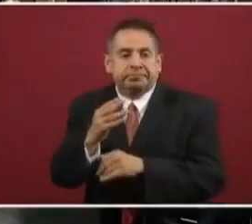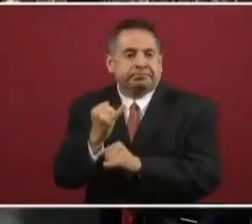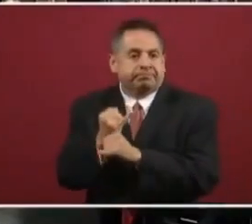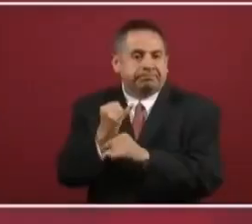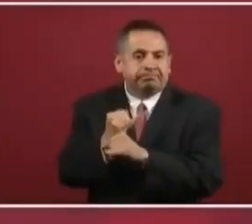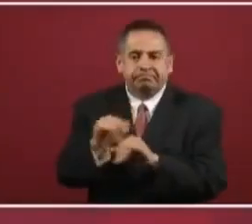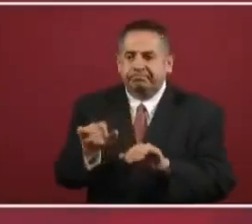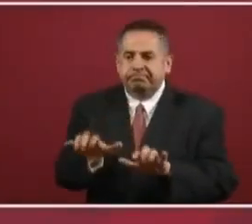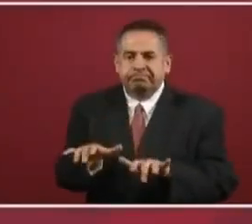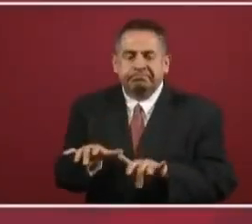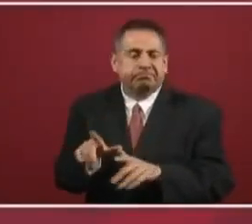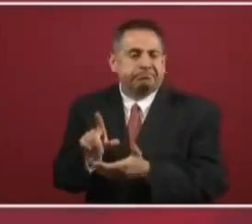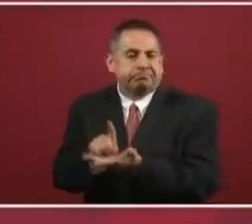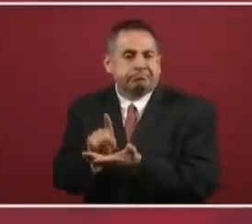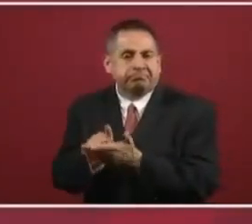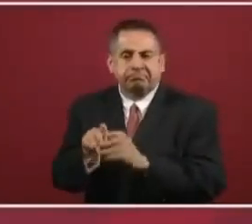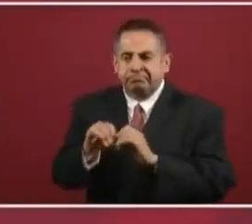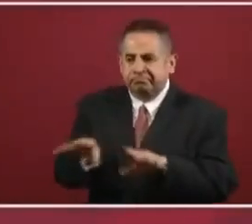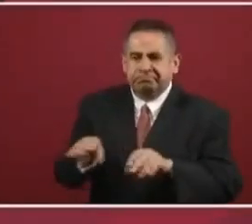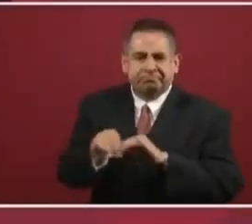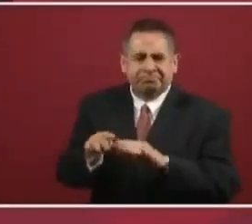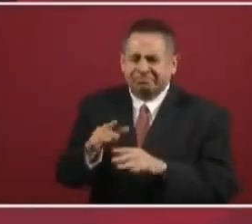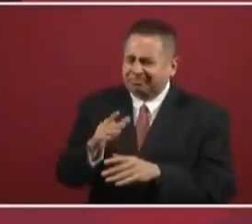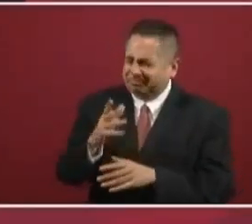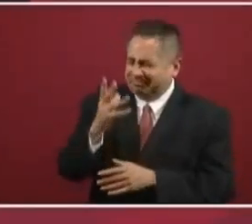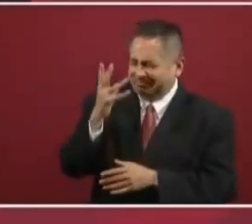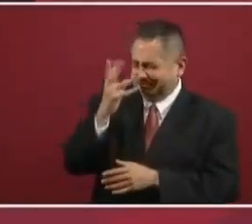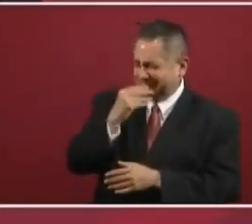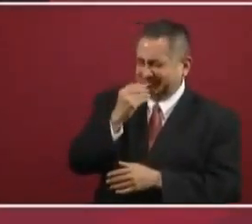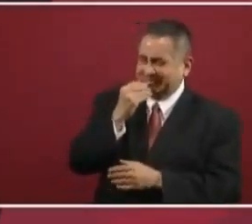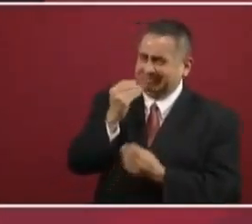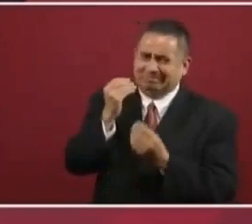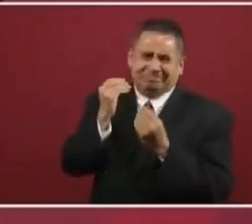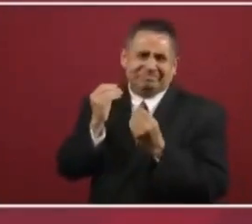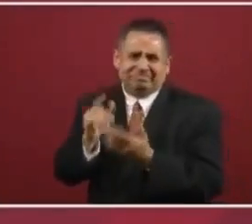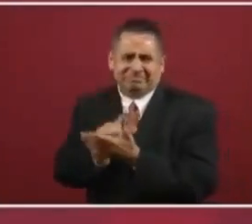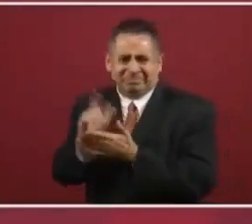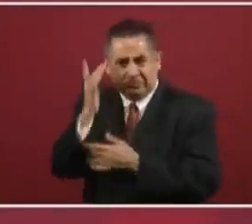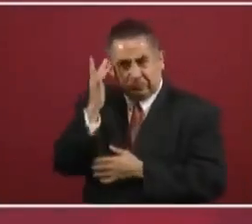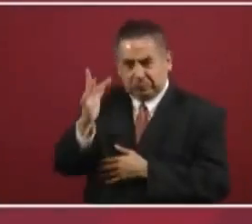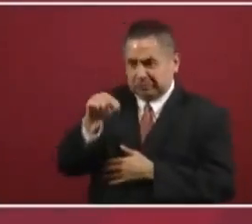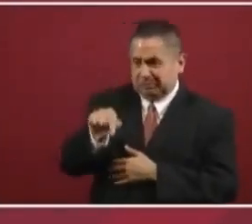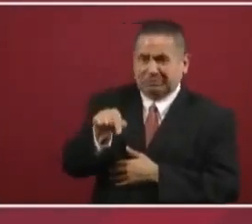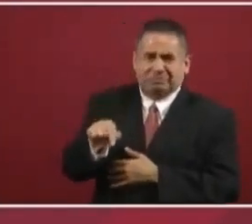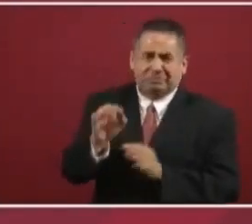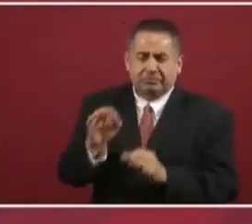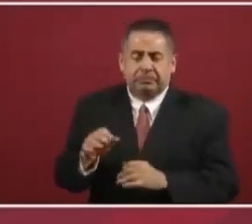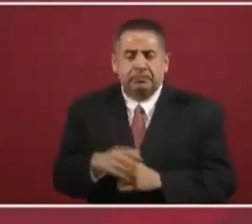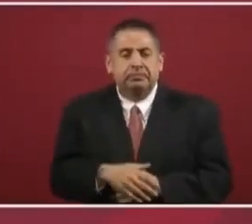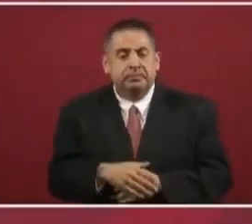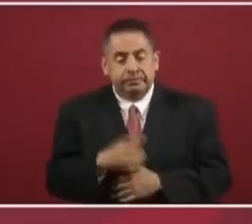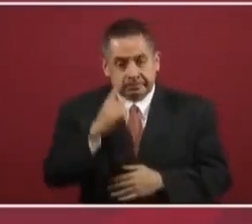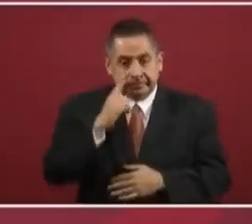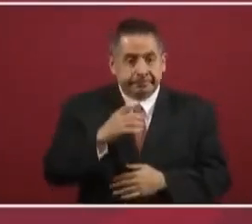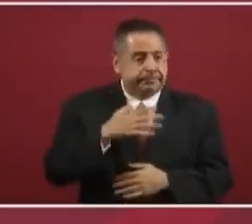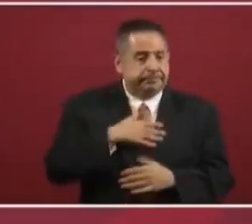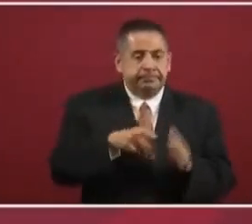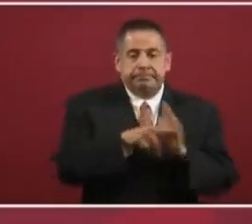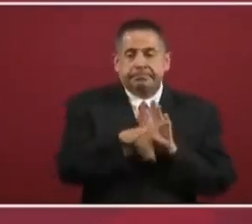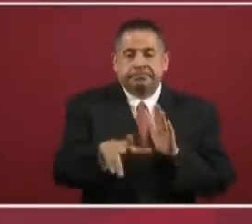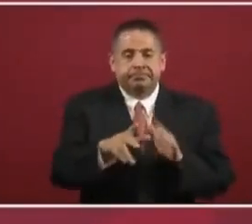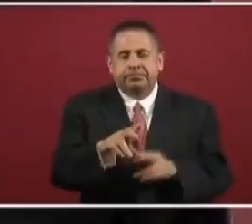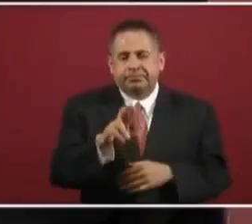sociales benditas redes sociales un periódico Al reforma me fui ayer